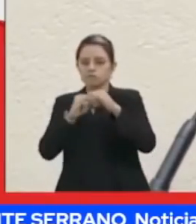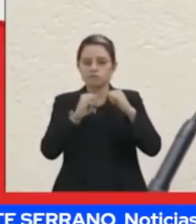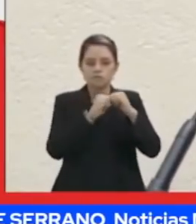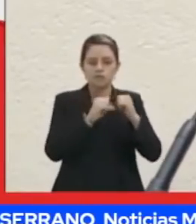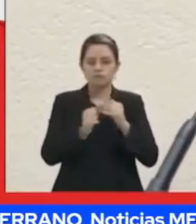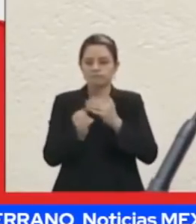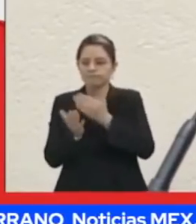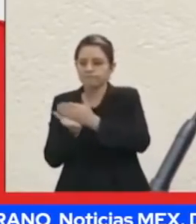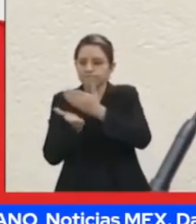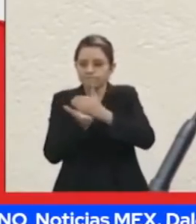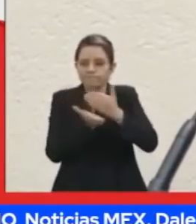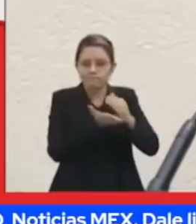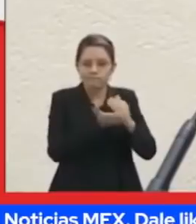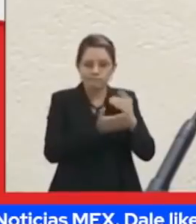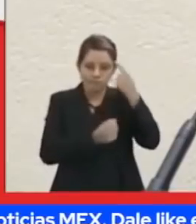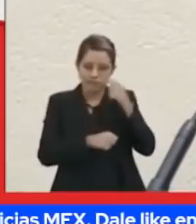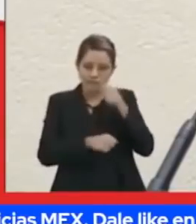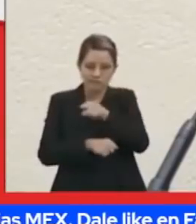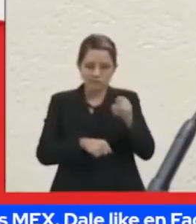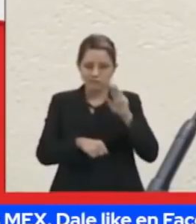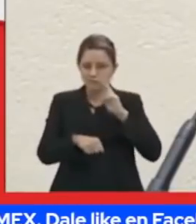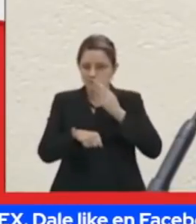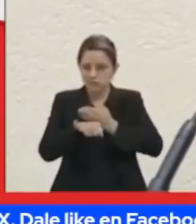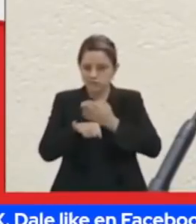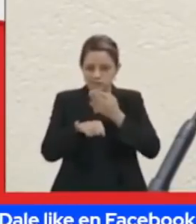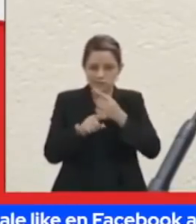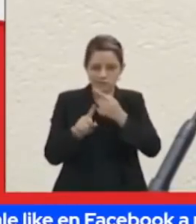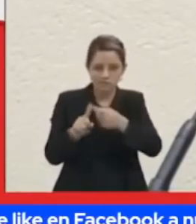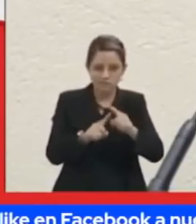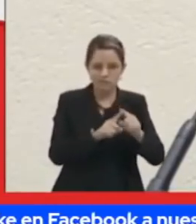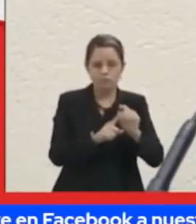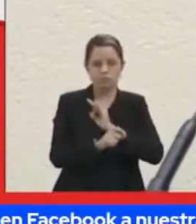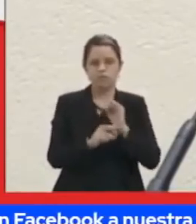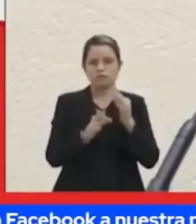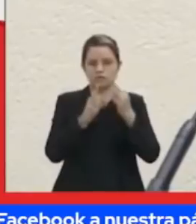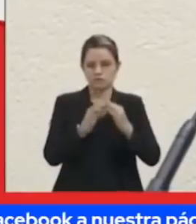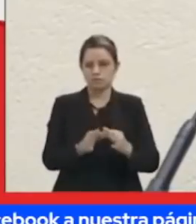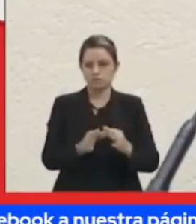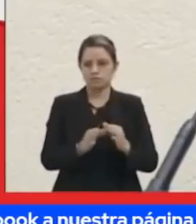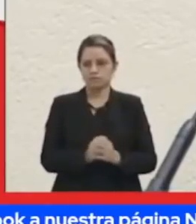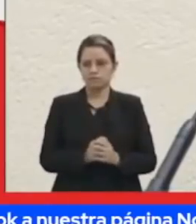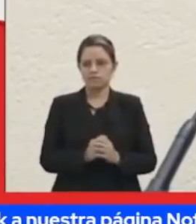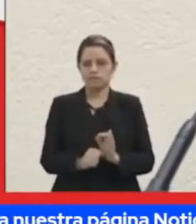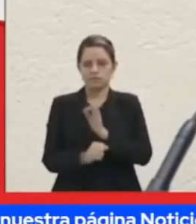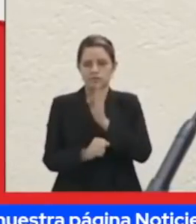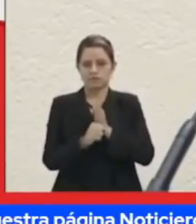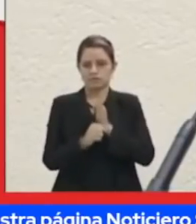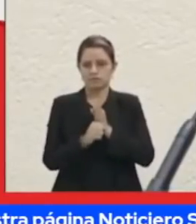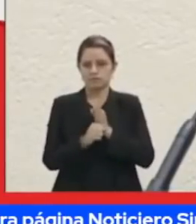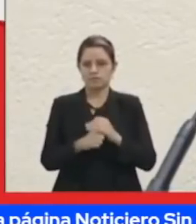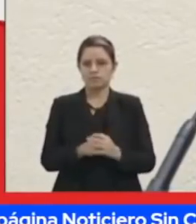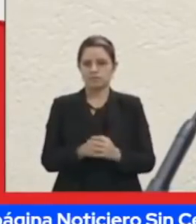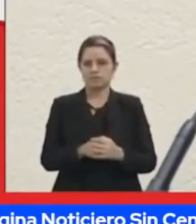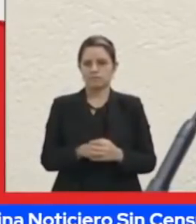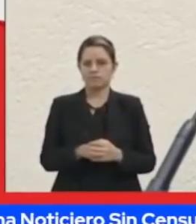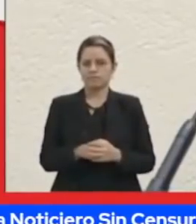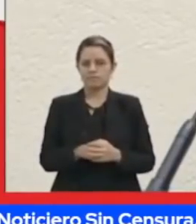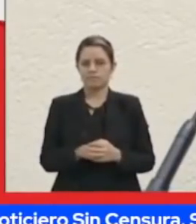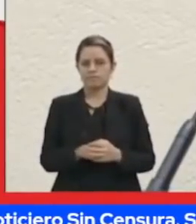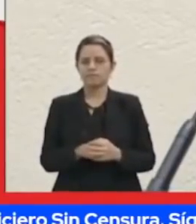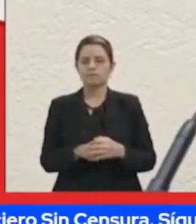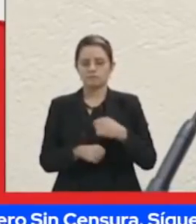funciones constitucionales puedan llevarse a buen puerto en la ruta estamos en estos momentos hay y